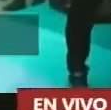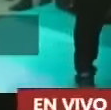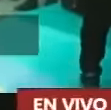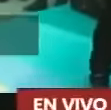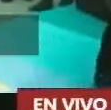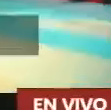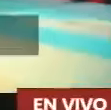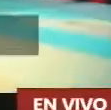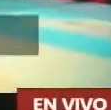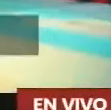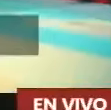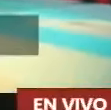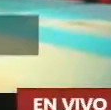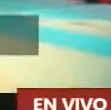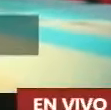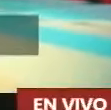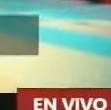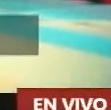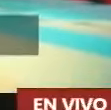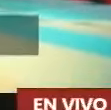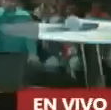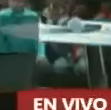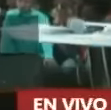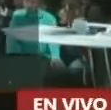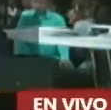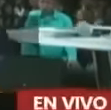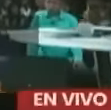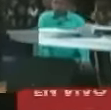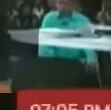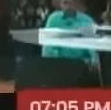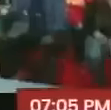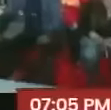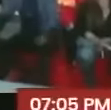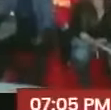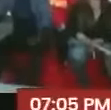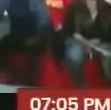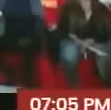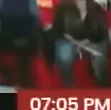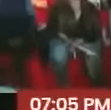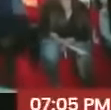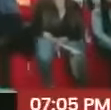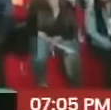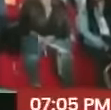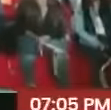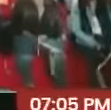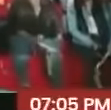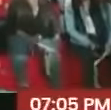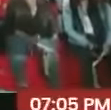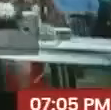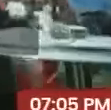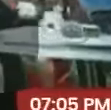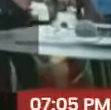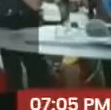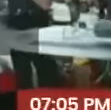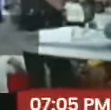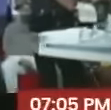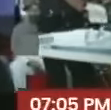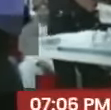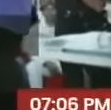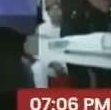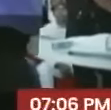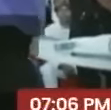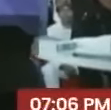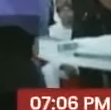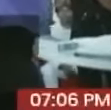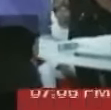El acto de las 8 estrellas, el acto de la Unión Nacional de la Juventud. Y yo les pido con amor,